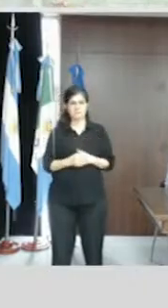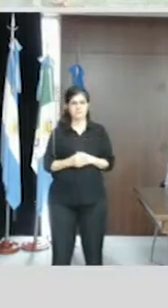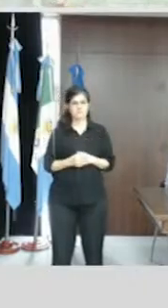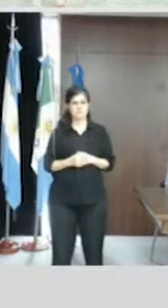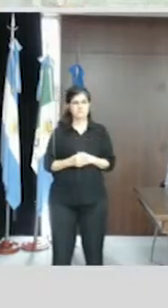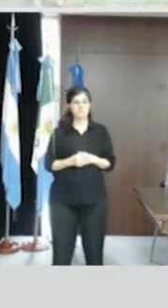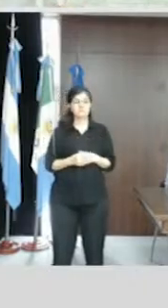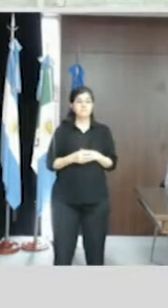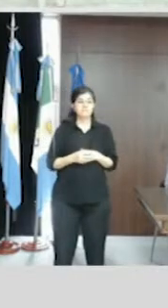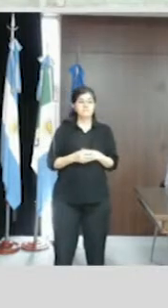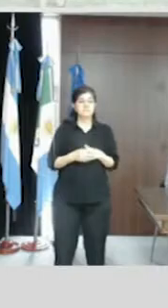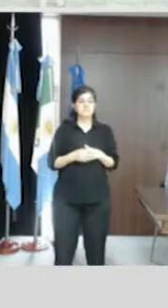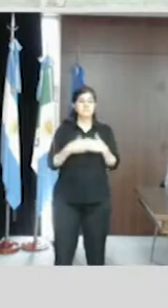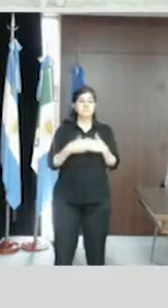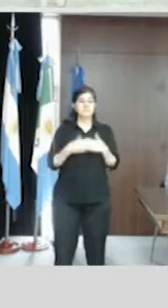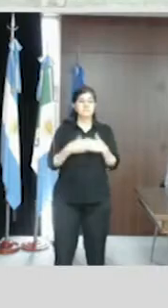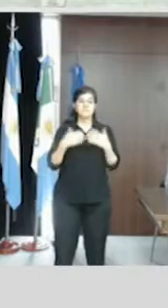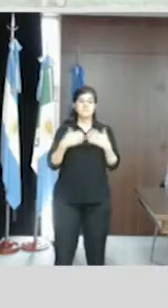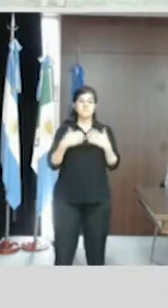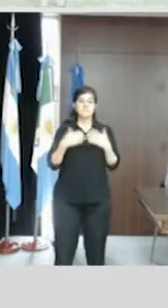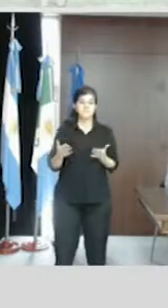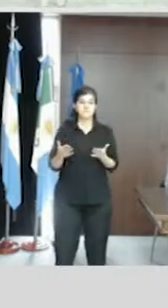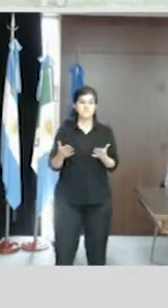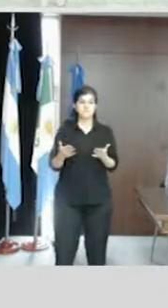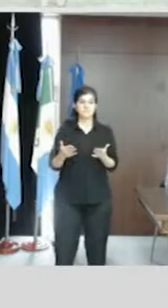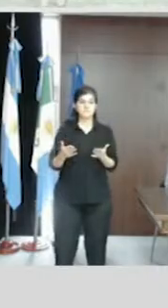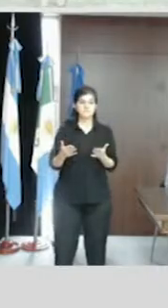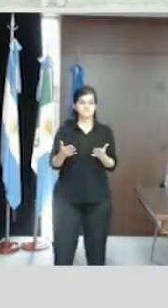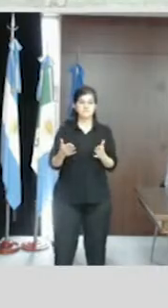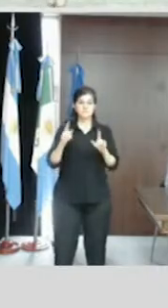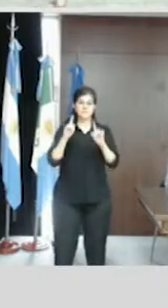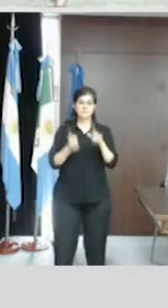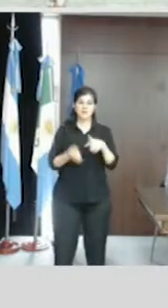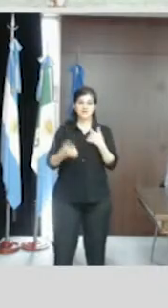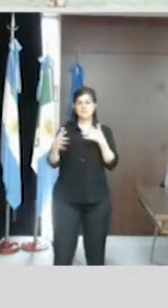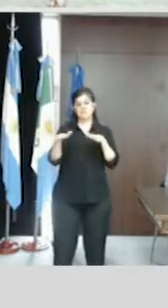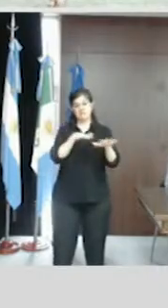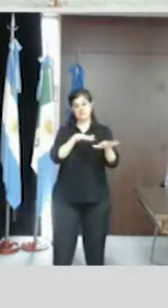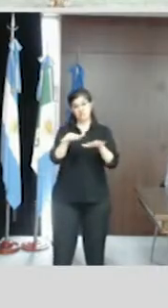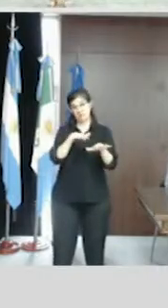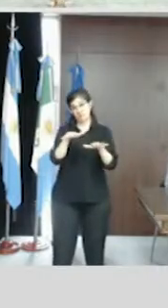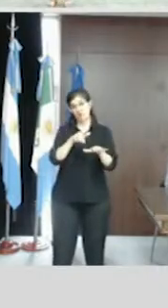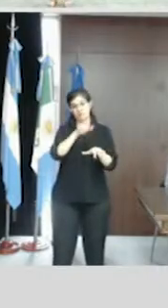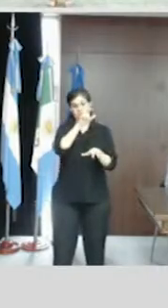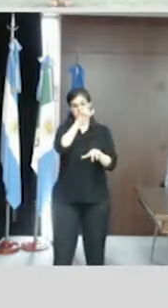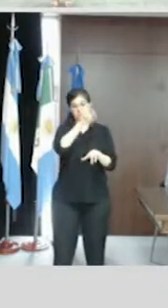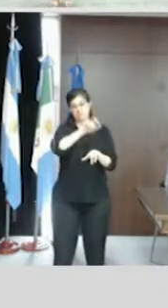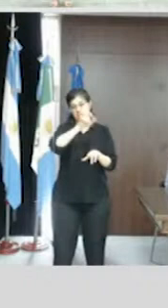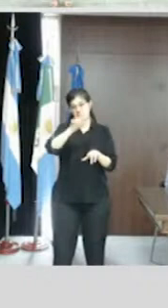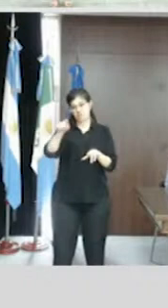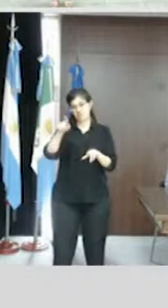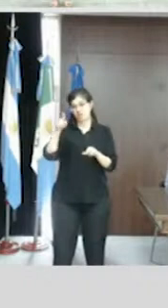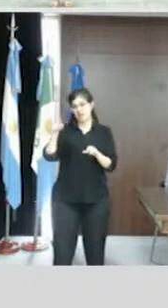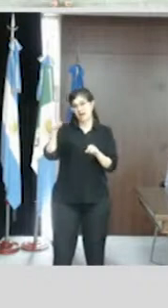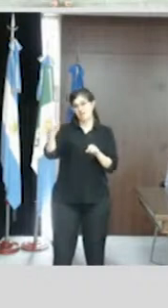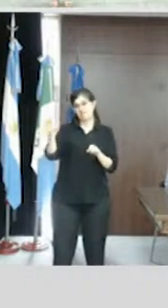Por supuesto, y ni que hablar de que con todas las situaciones de abuso a las personas mayores,